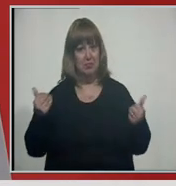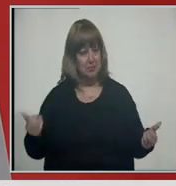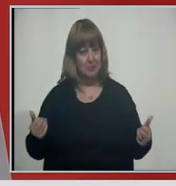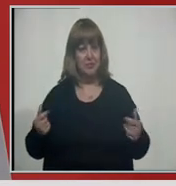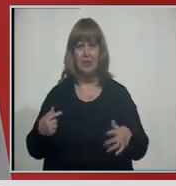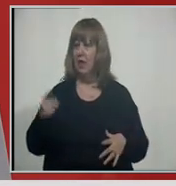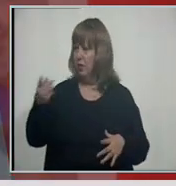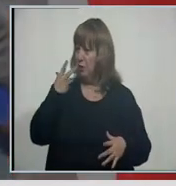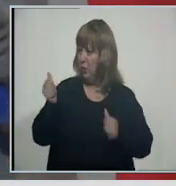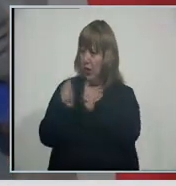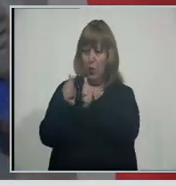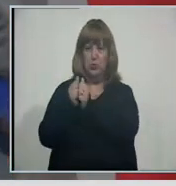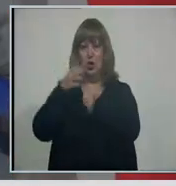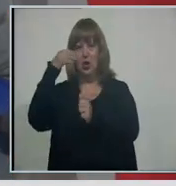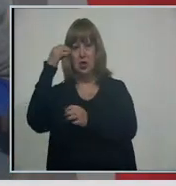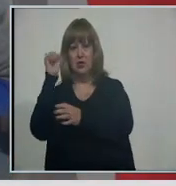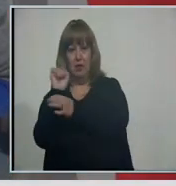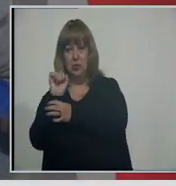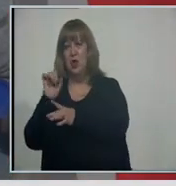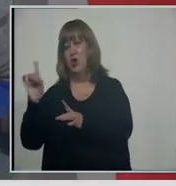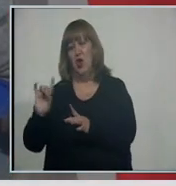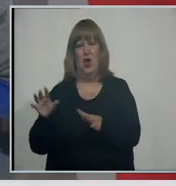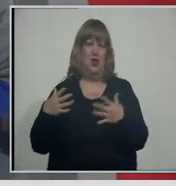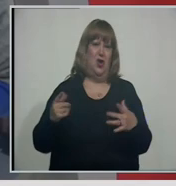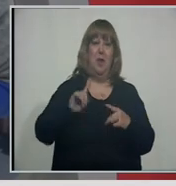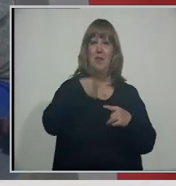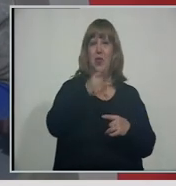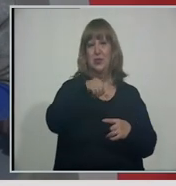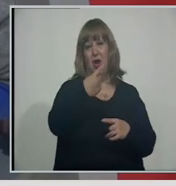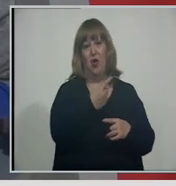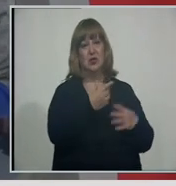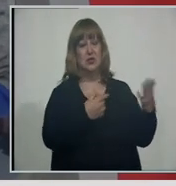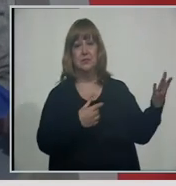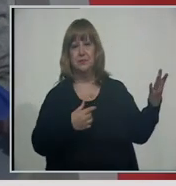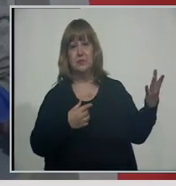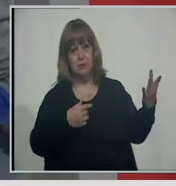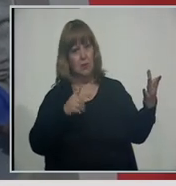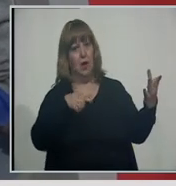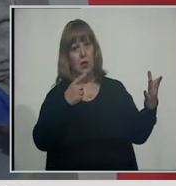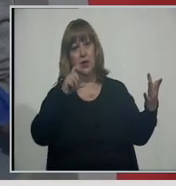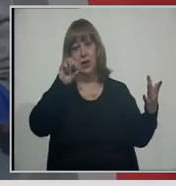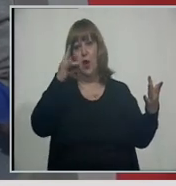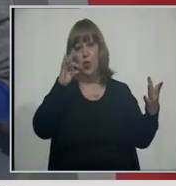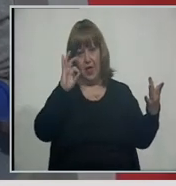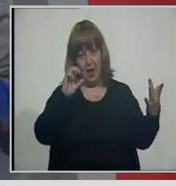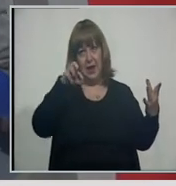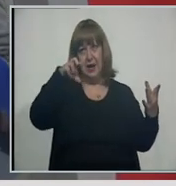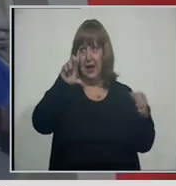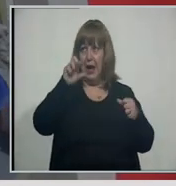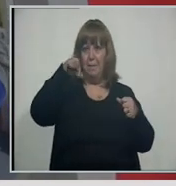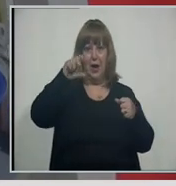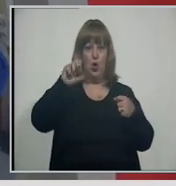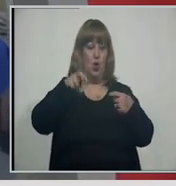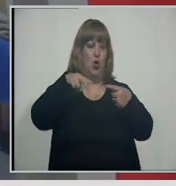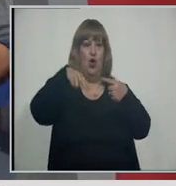mucho trabajar con estrellas no porque siempre tienen ensayo joven se cansan tienen hay gente no maravillosa como claudia lapacó nora cárpena mi